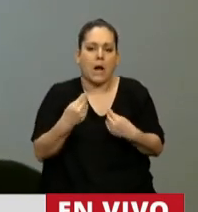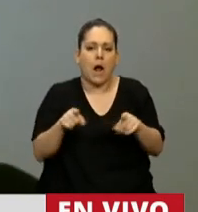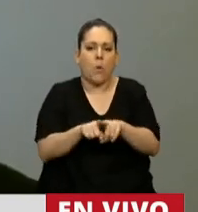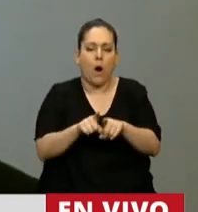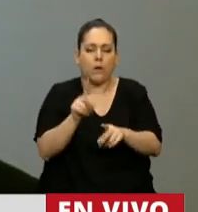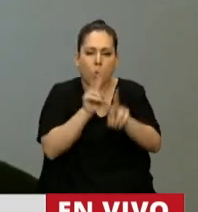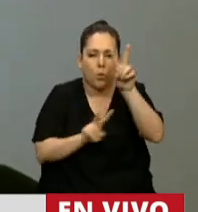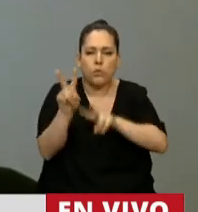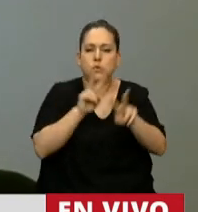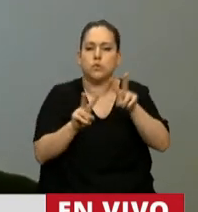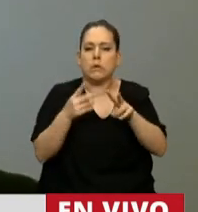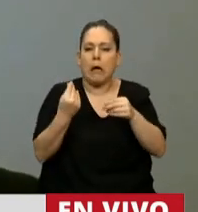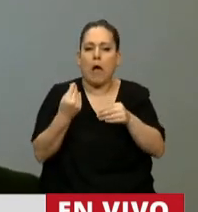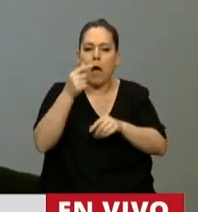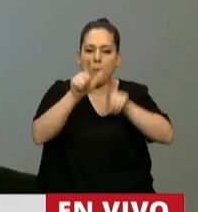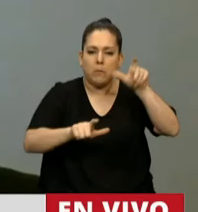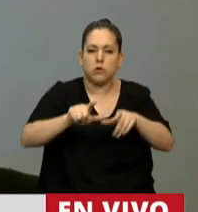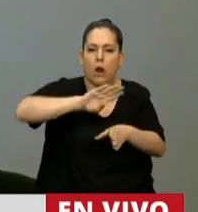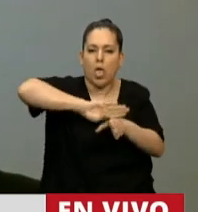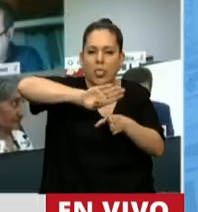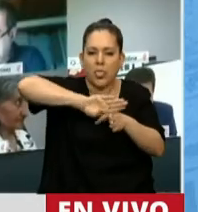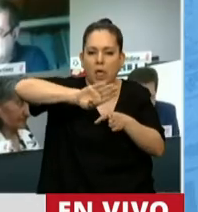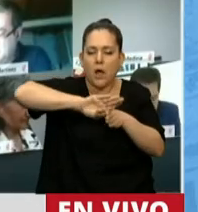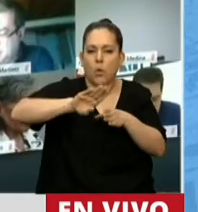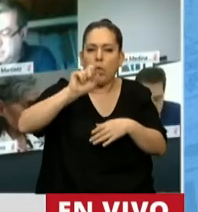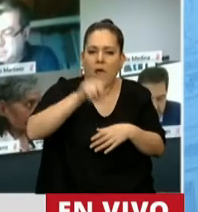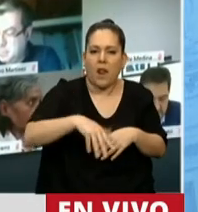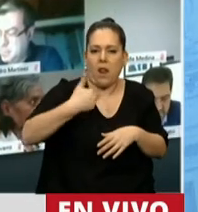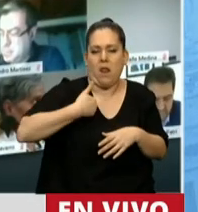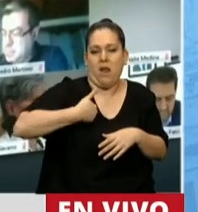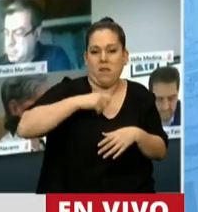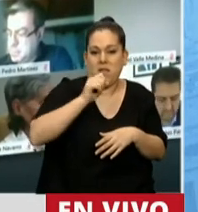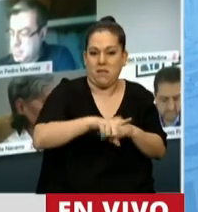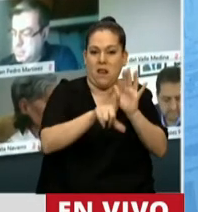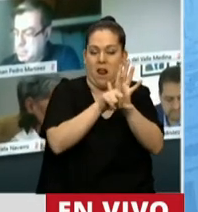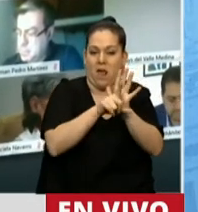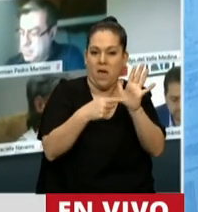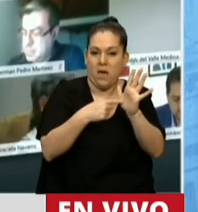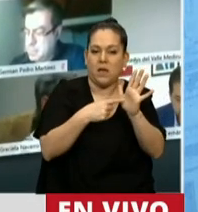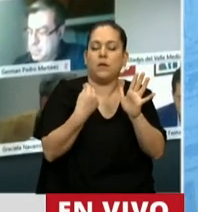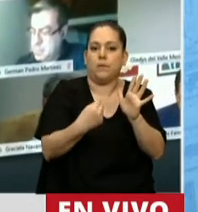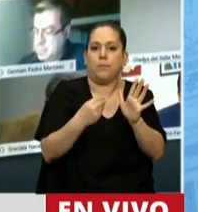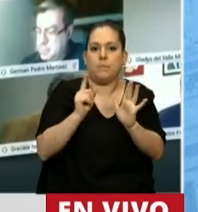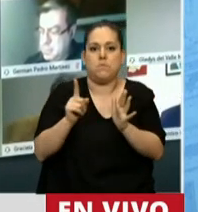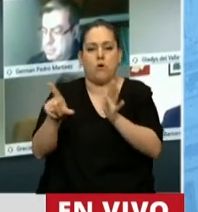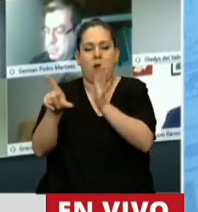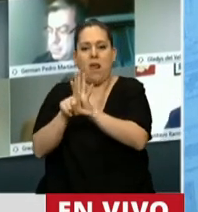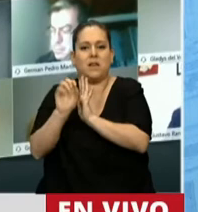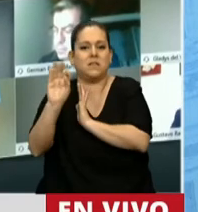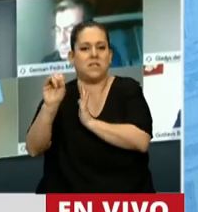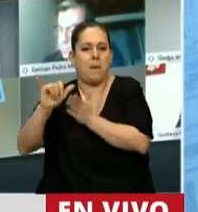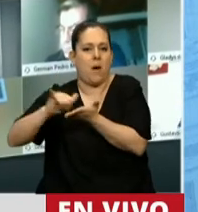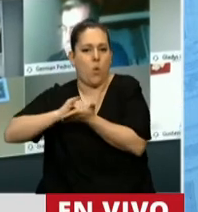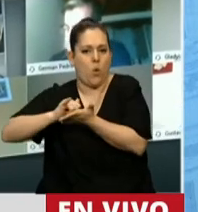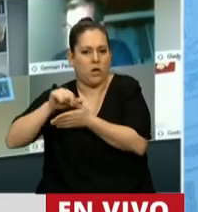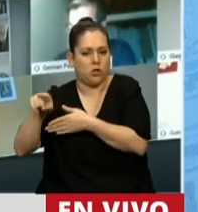equidad a los deudores bajo ley argentina respecto de aquello de la ley Nueva York. Hay distintos